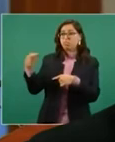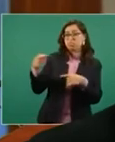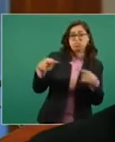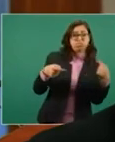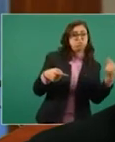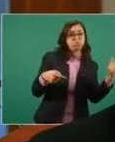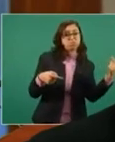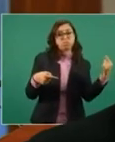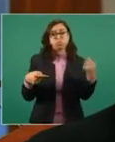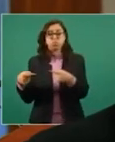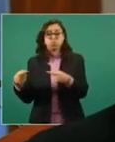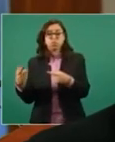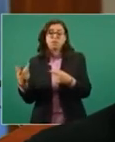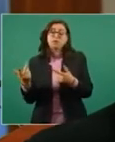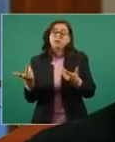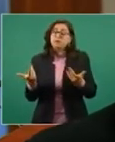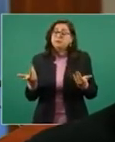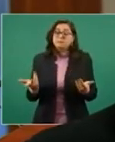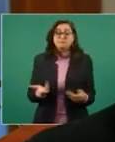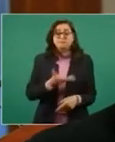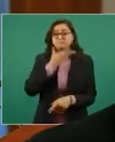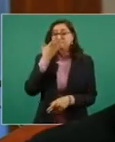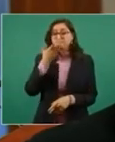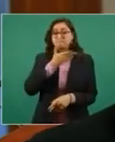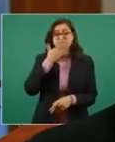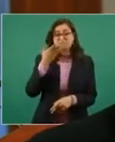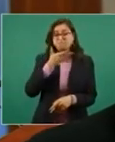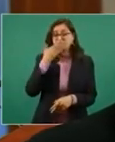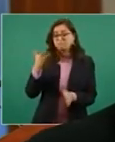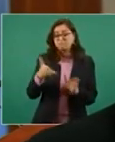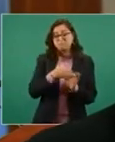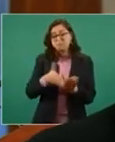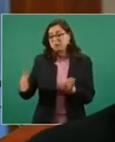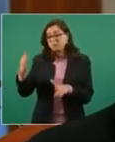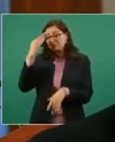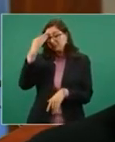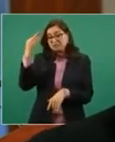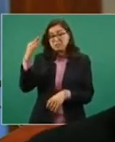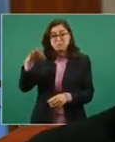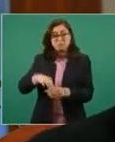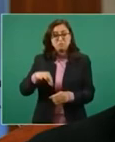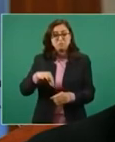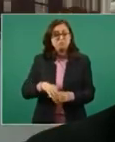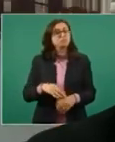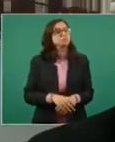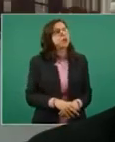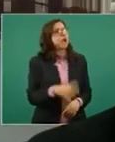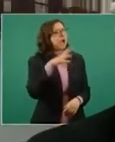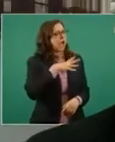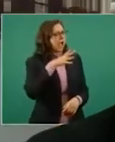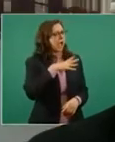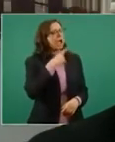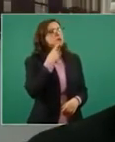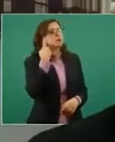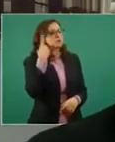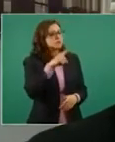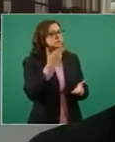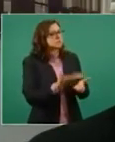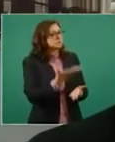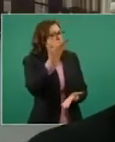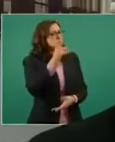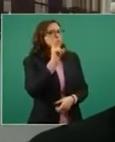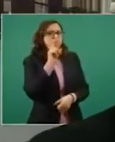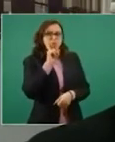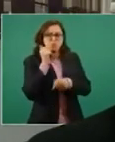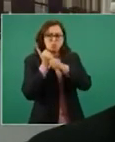Guerrero. Ya había hablado el presidente sobre el tema, ya había dicho que más o menos eran